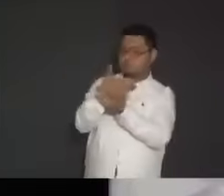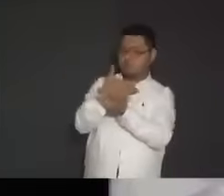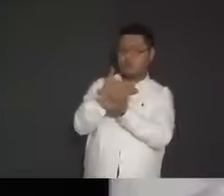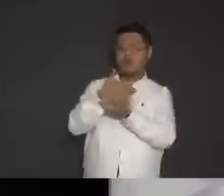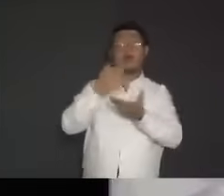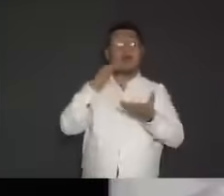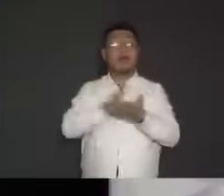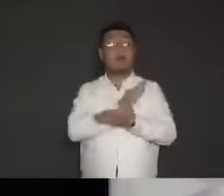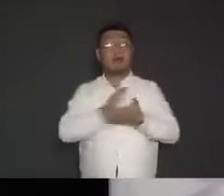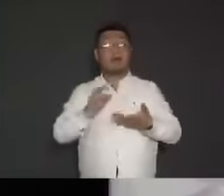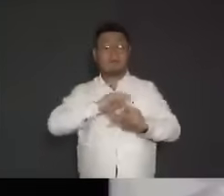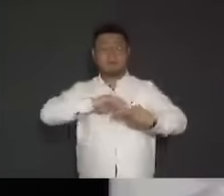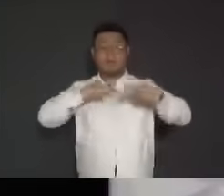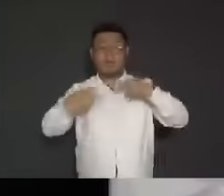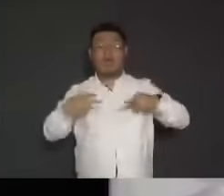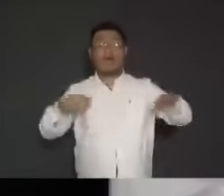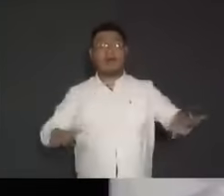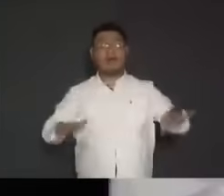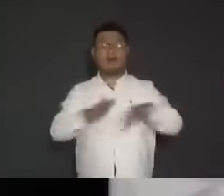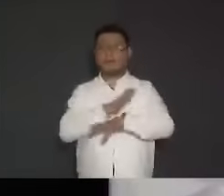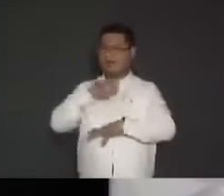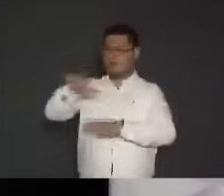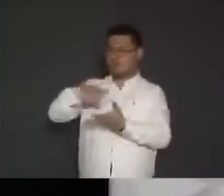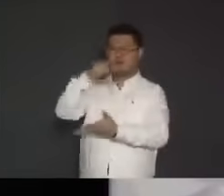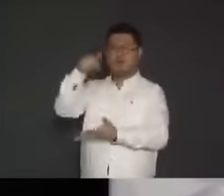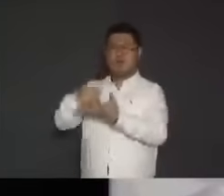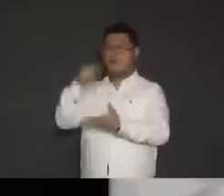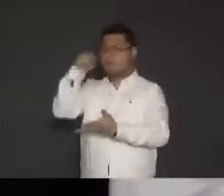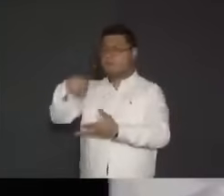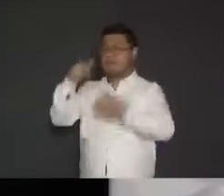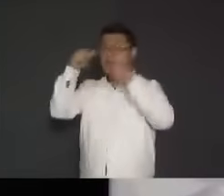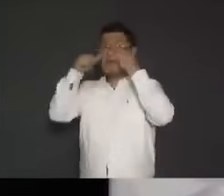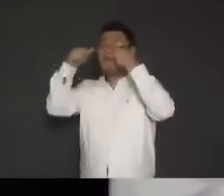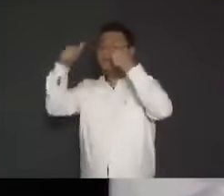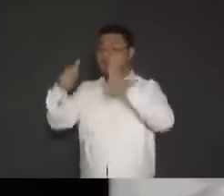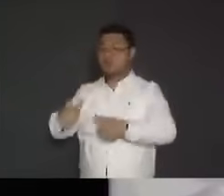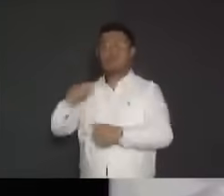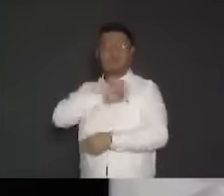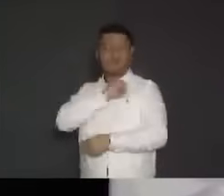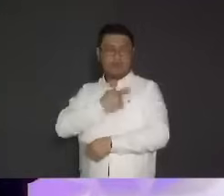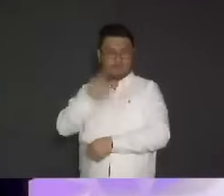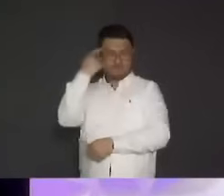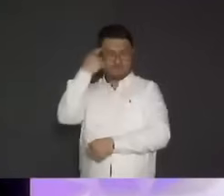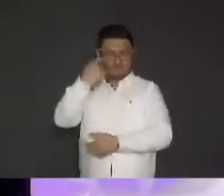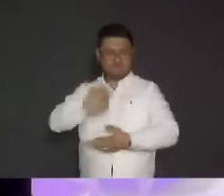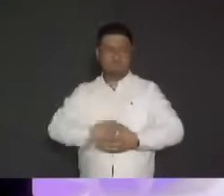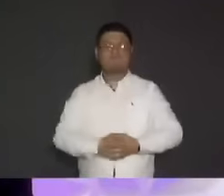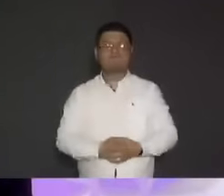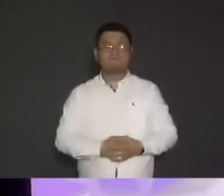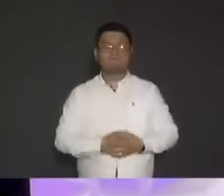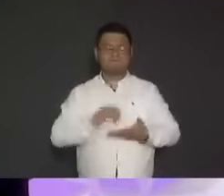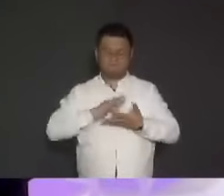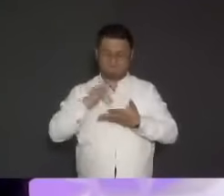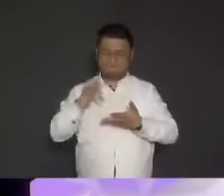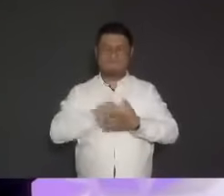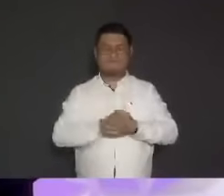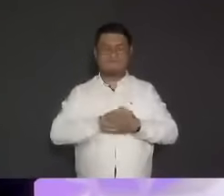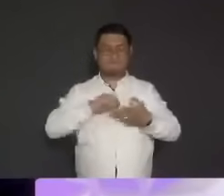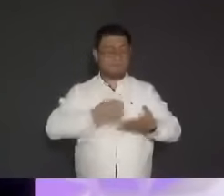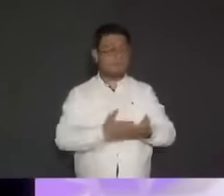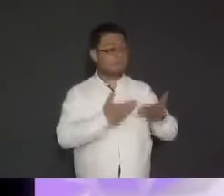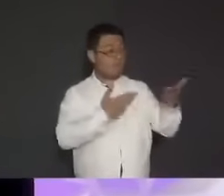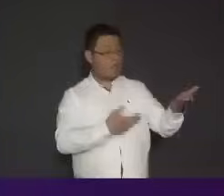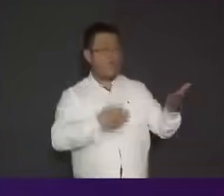convertir las Villas de Transición en el nuevo Centro Estatal de Atención a la Salud Mental. Gracias. Ahora es el momento del